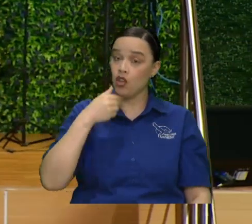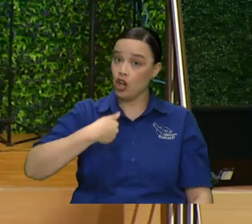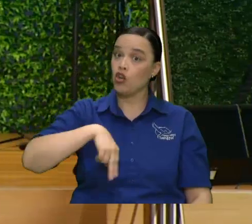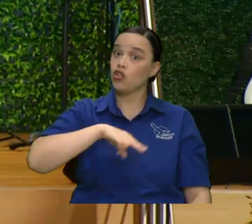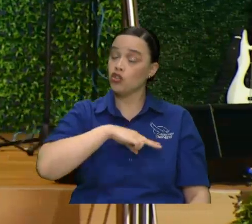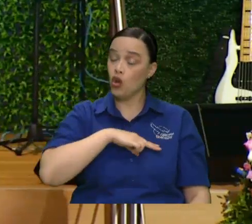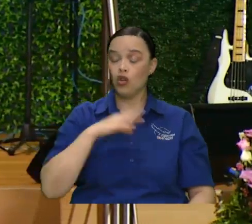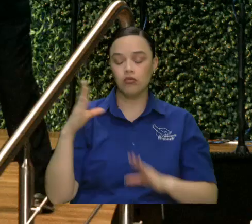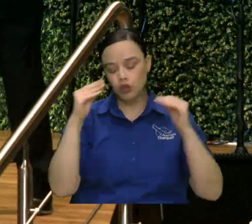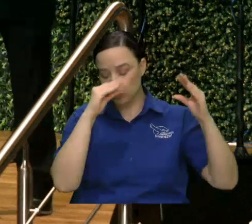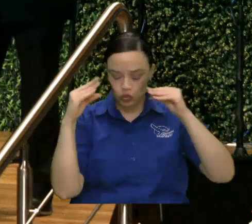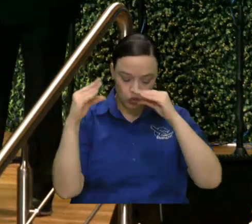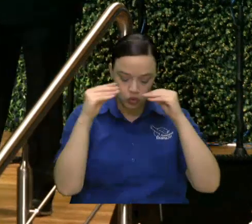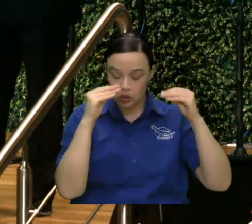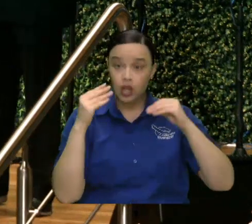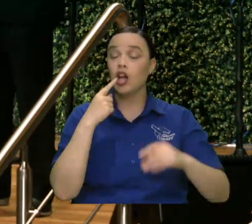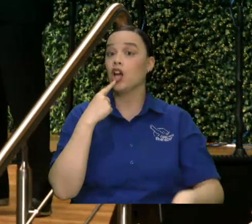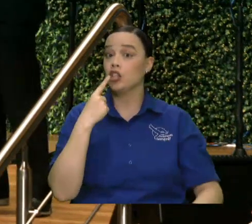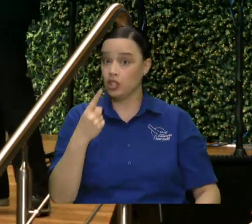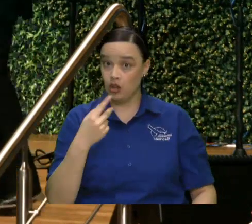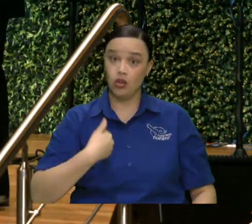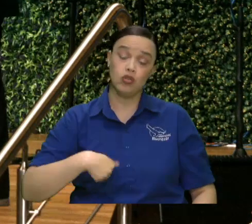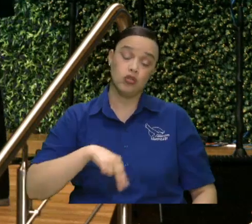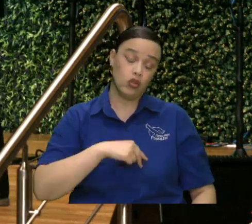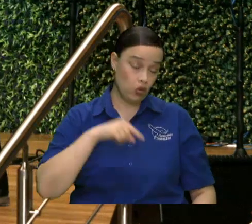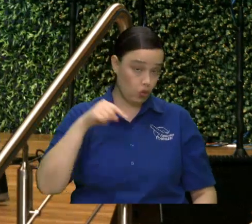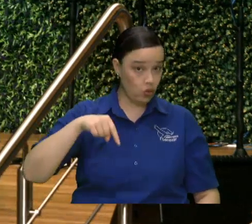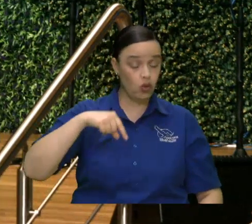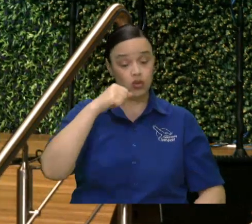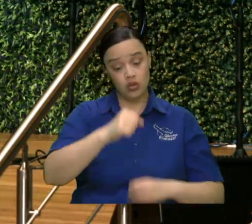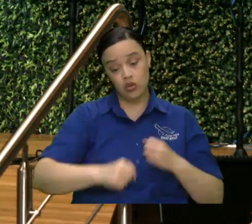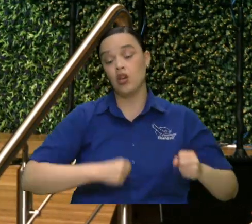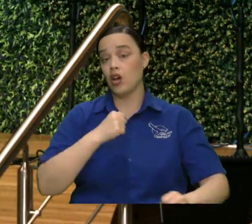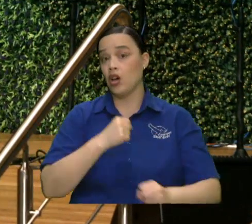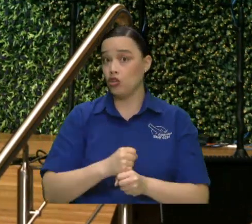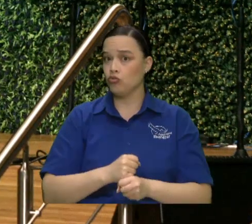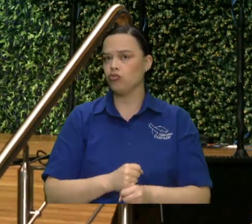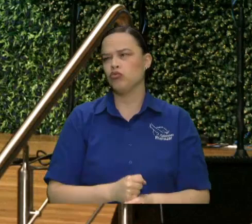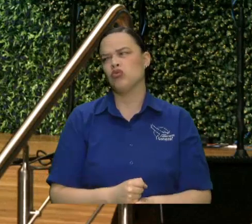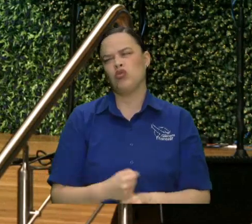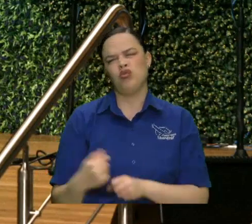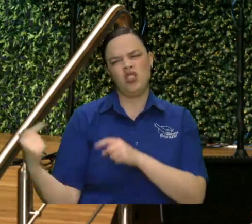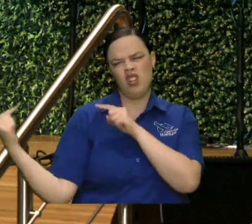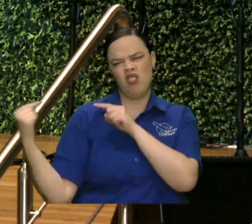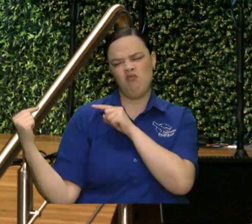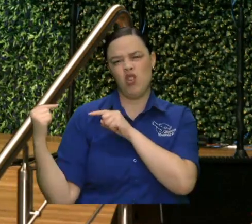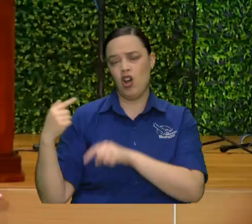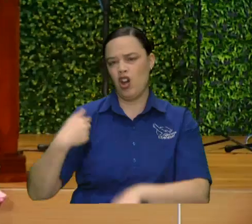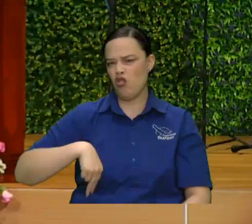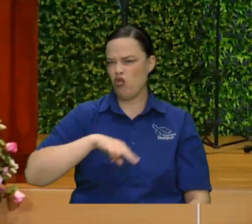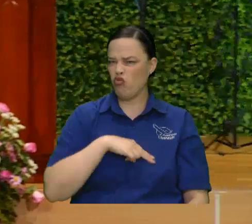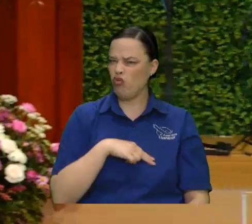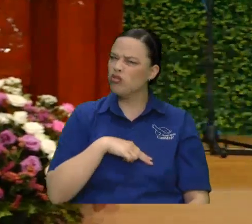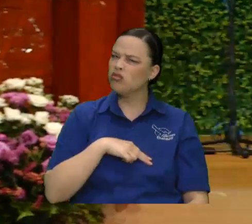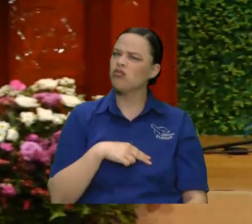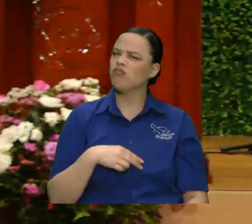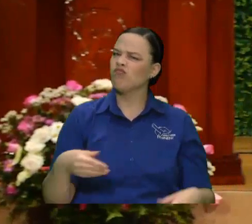nosotros y nos dijo que este año aquellos enemigos que nos habían estado estorbando este año